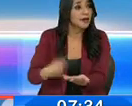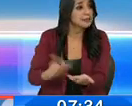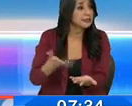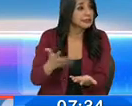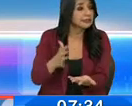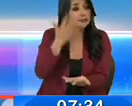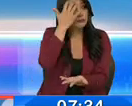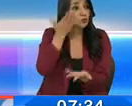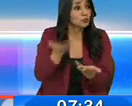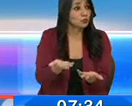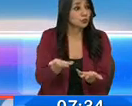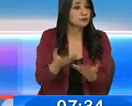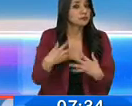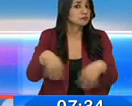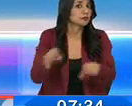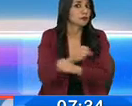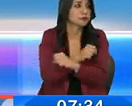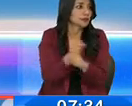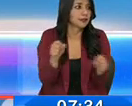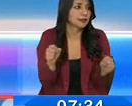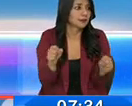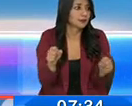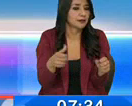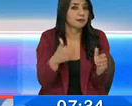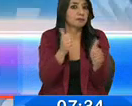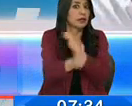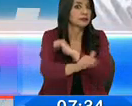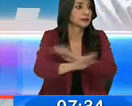son imposibles de pasarlos de esa